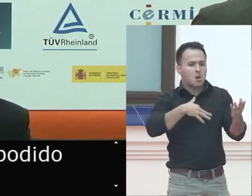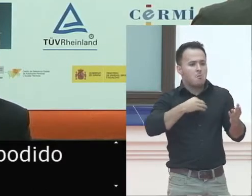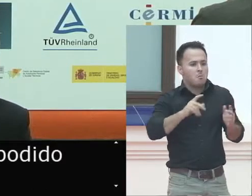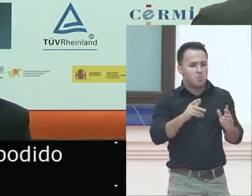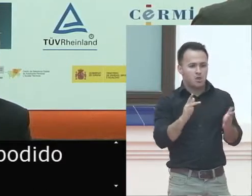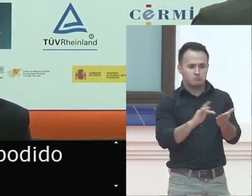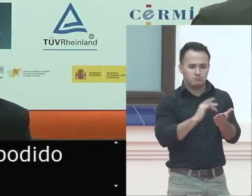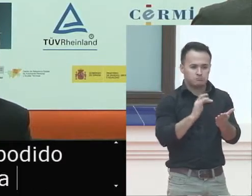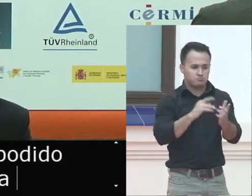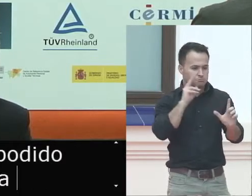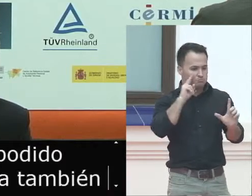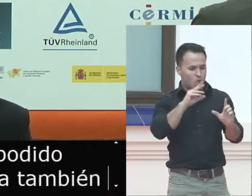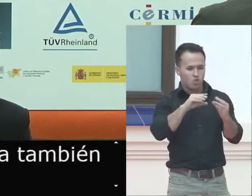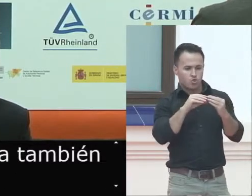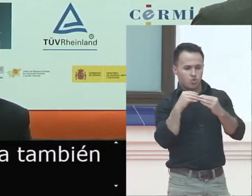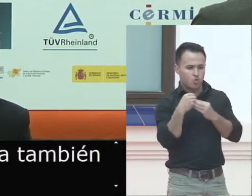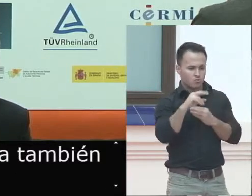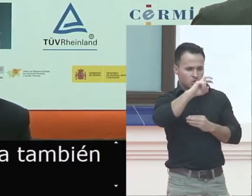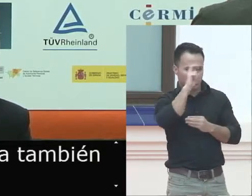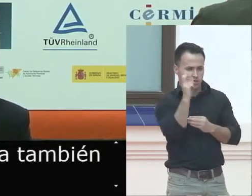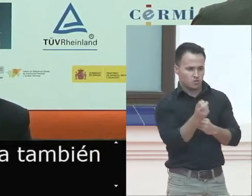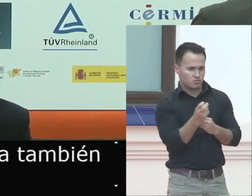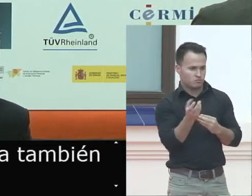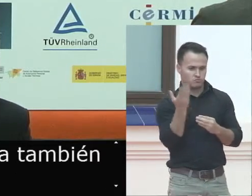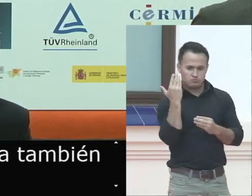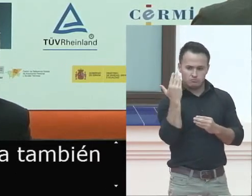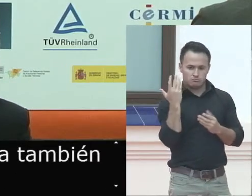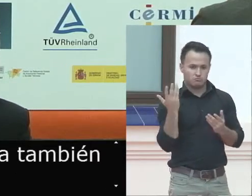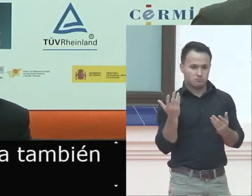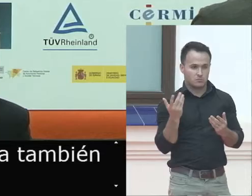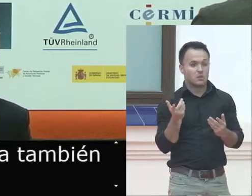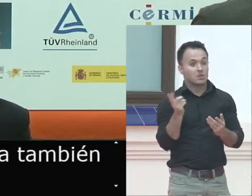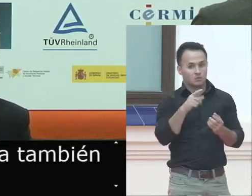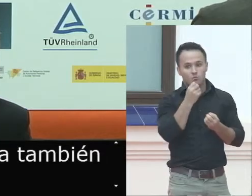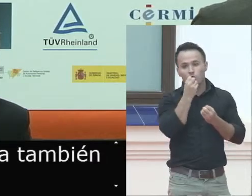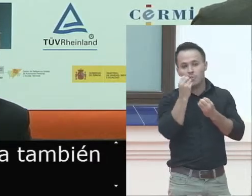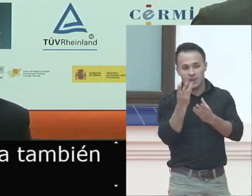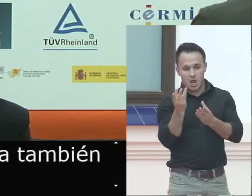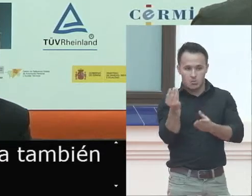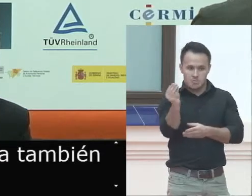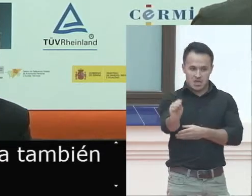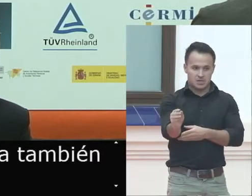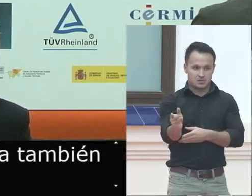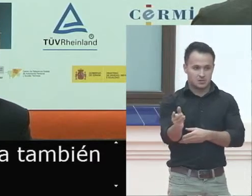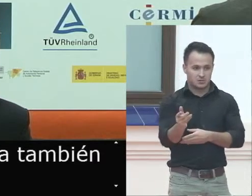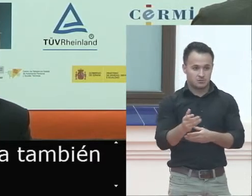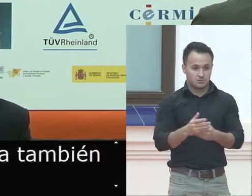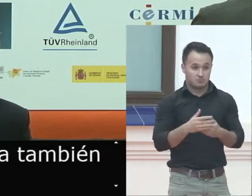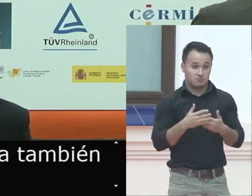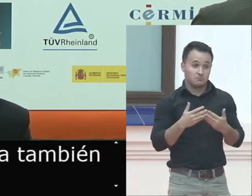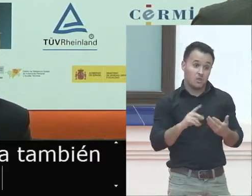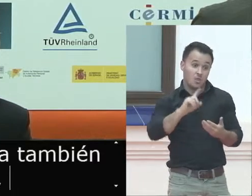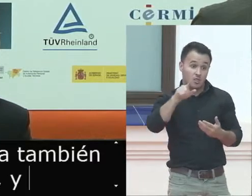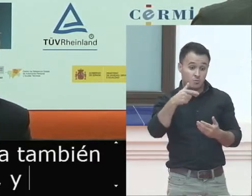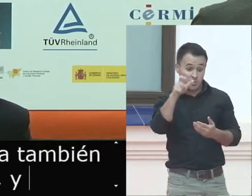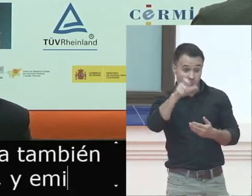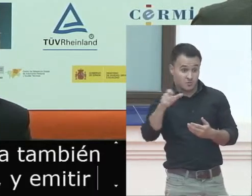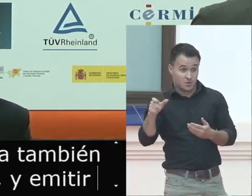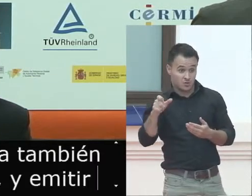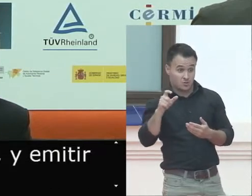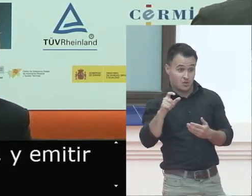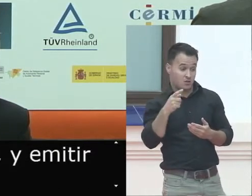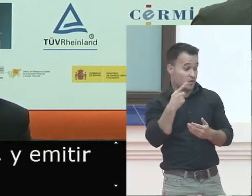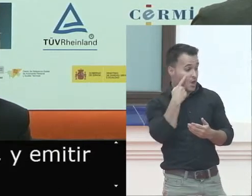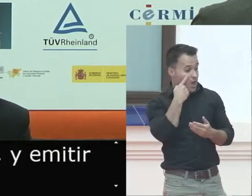consultar los últimos documentos que se estén publicando y emitir comentarios. Otra cosa es que el comité luego cree oportuno aceptarlos o no,